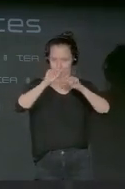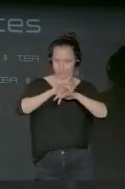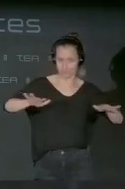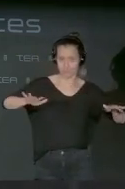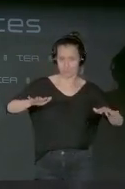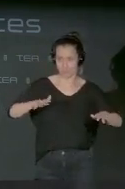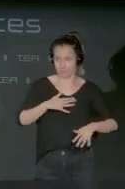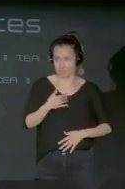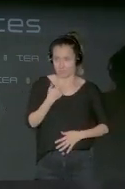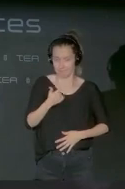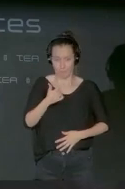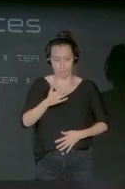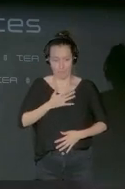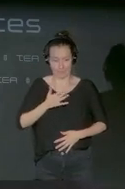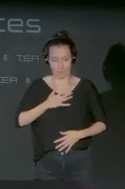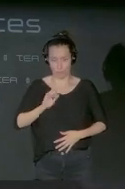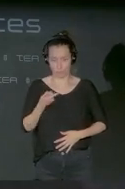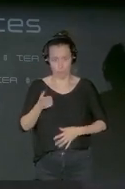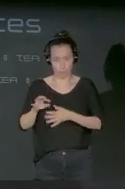une y que creo